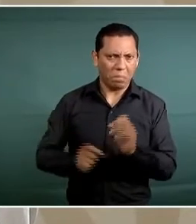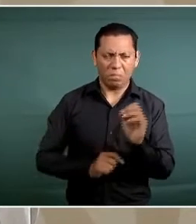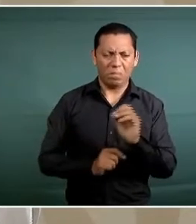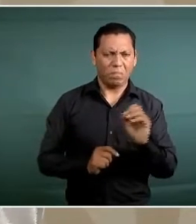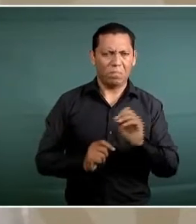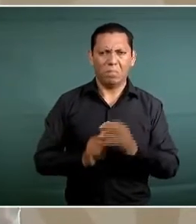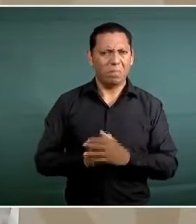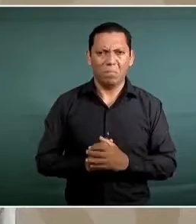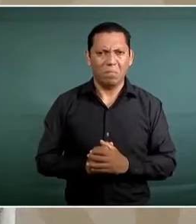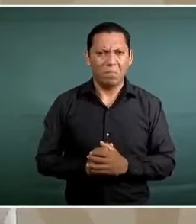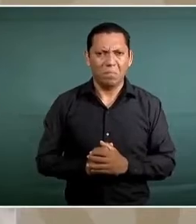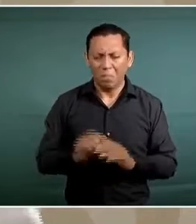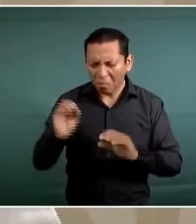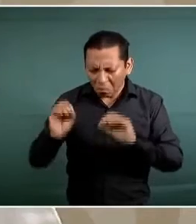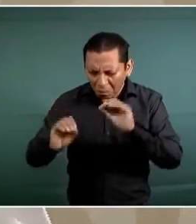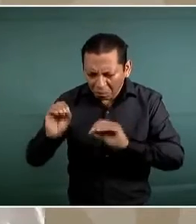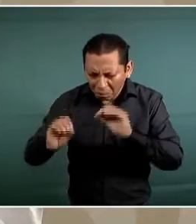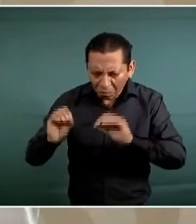los que